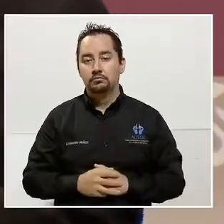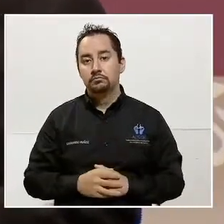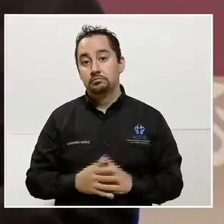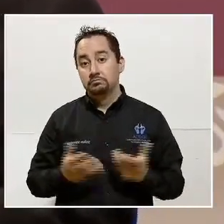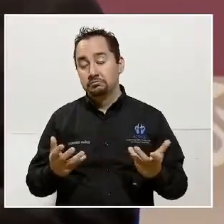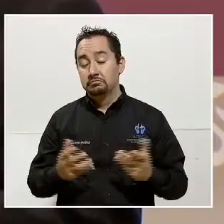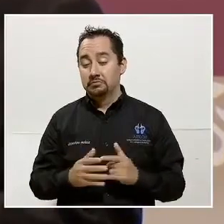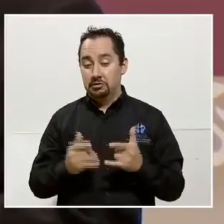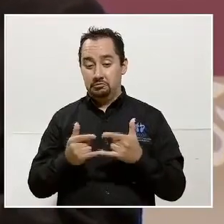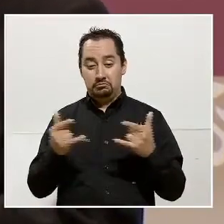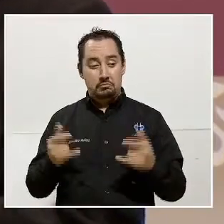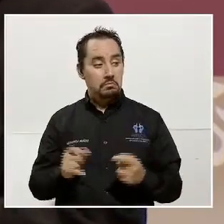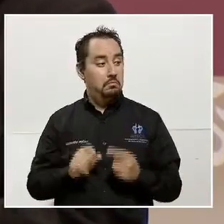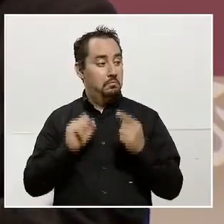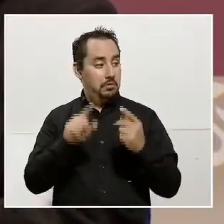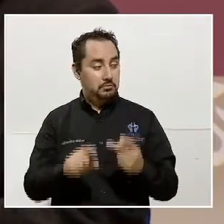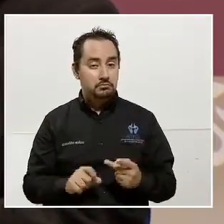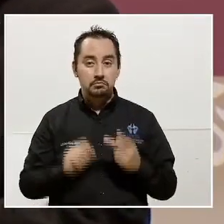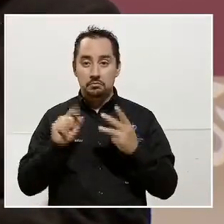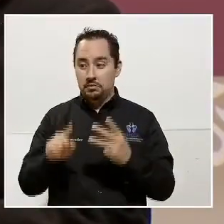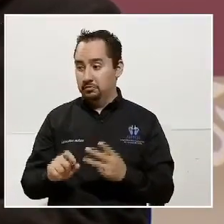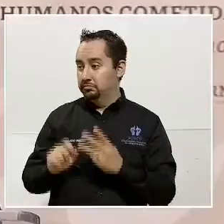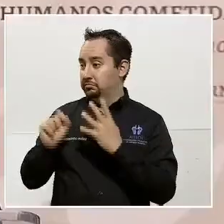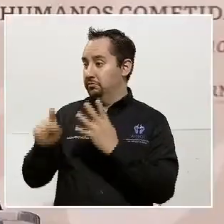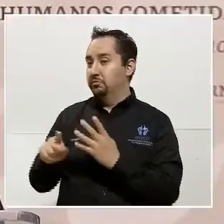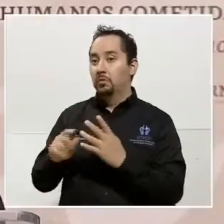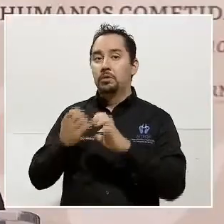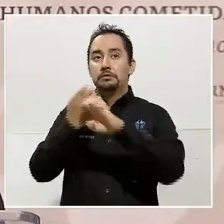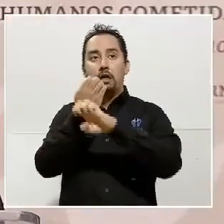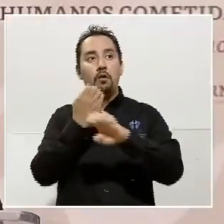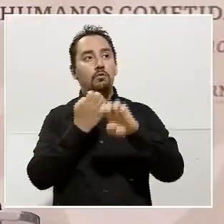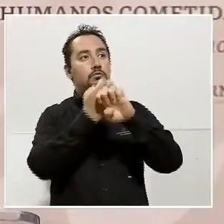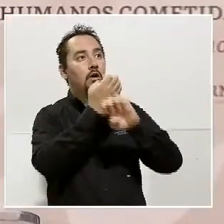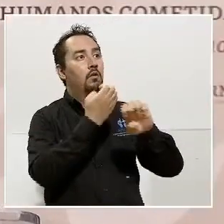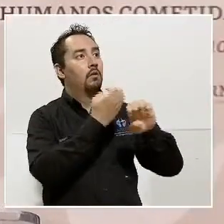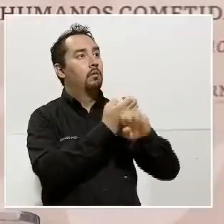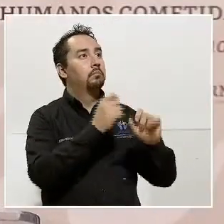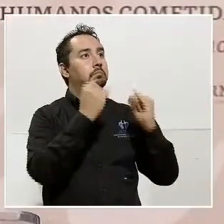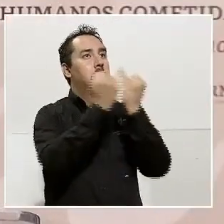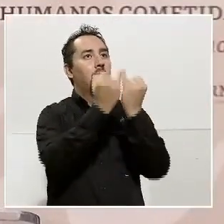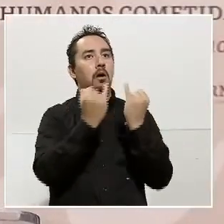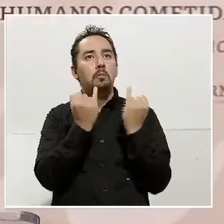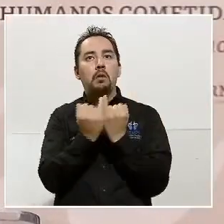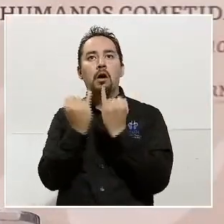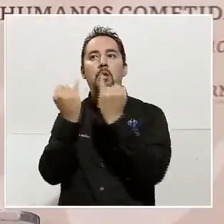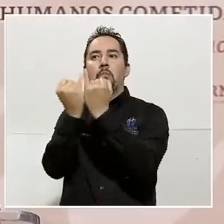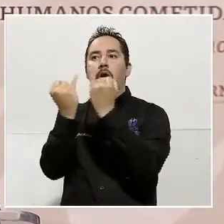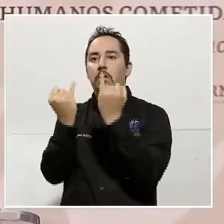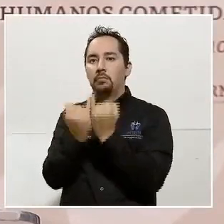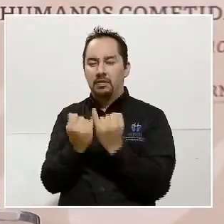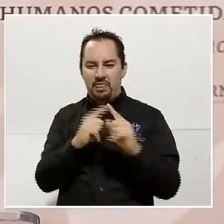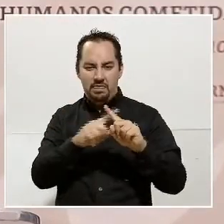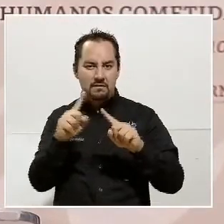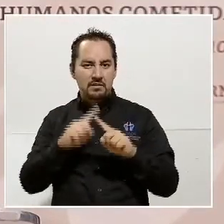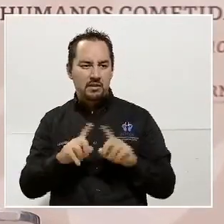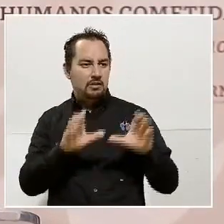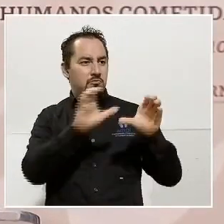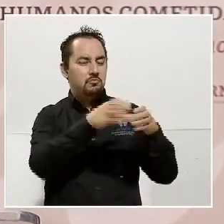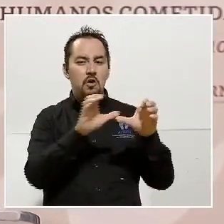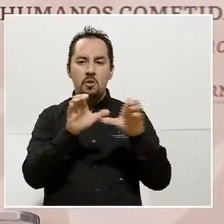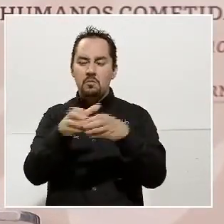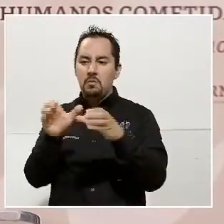Historias similares se repiten en diversos estados, en donde múltiples comunidades se organizaron para resistir